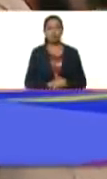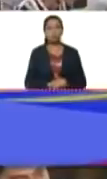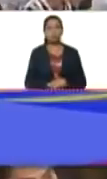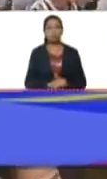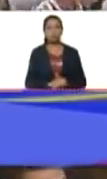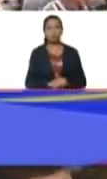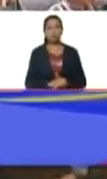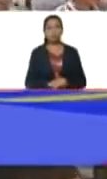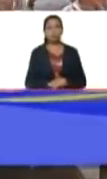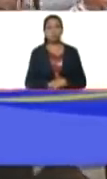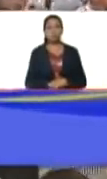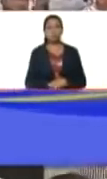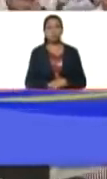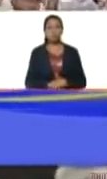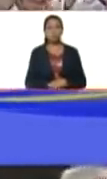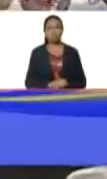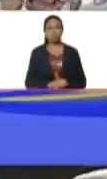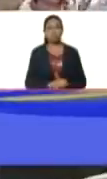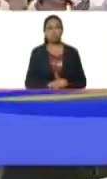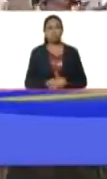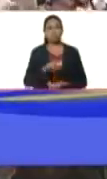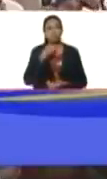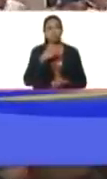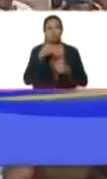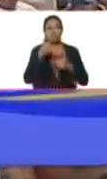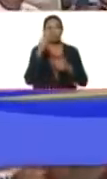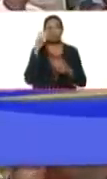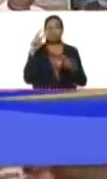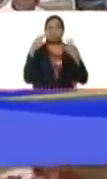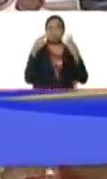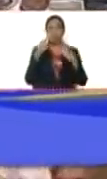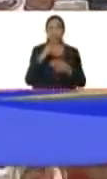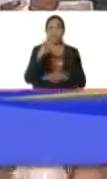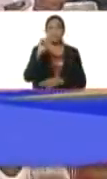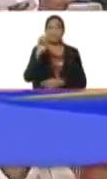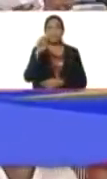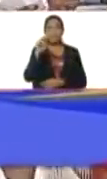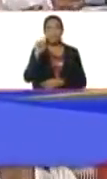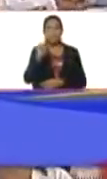Bueno. Exequio, muy bien. Fíjense ustedes, Mara.